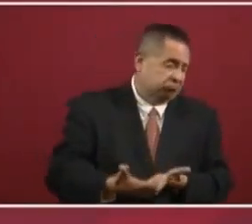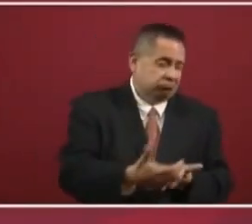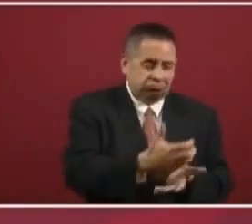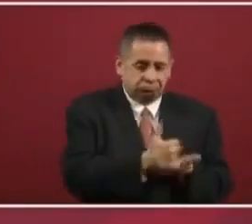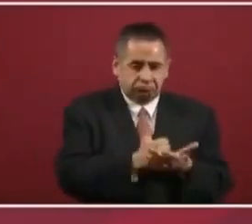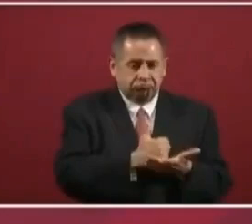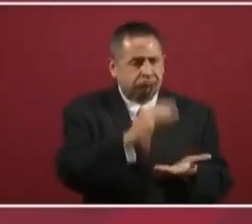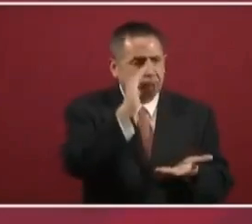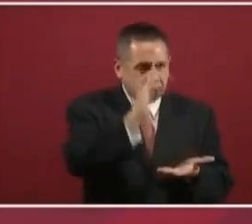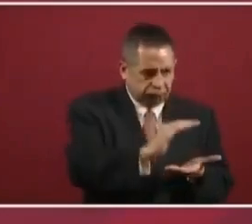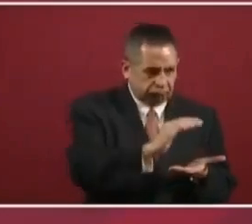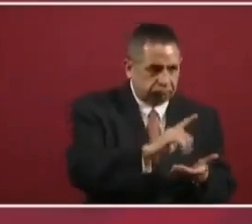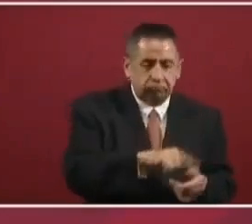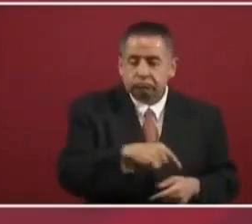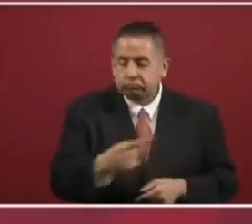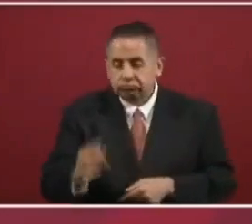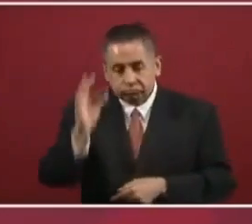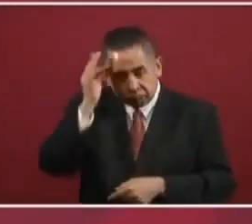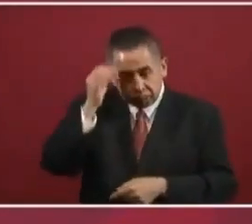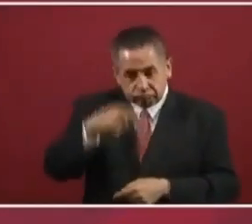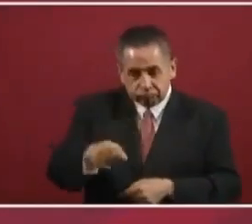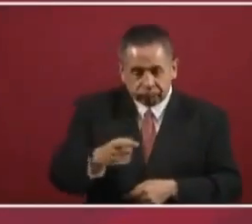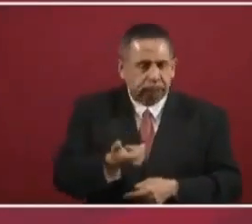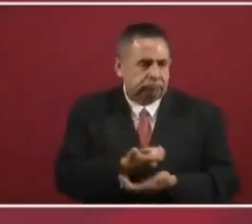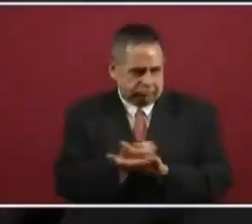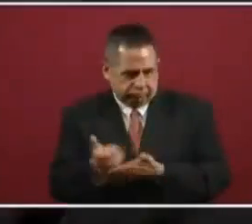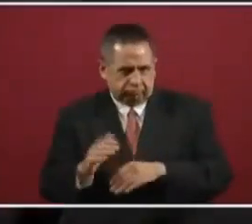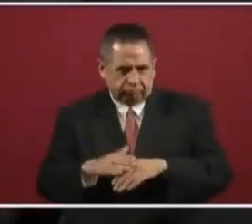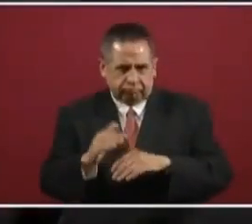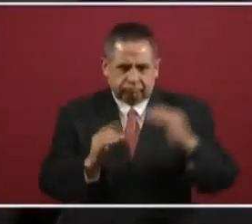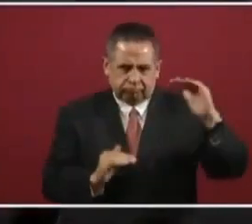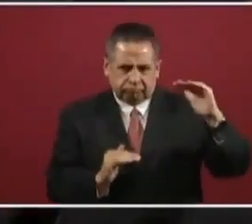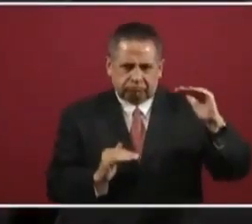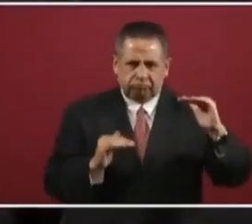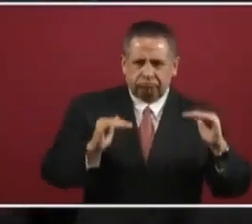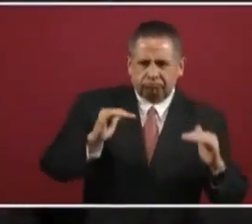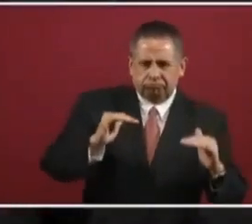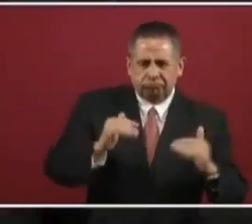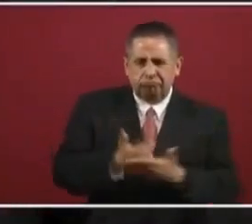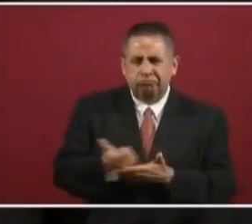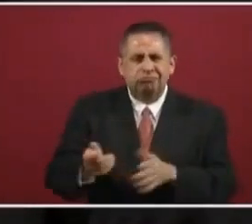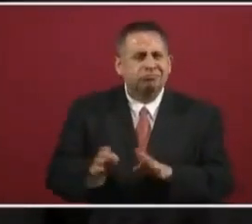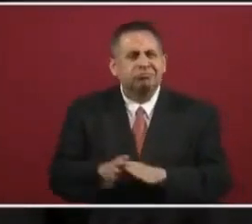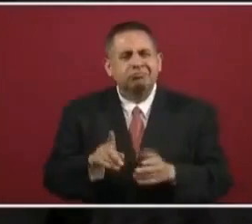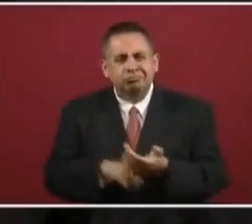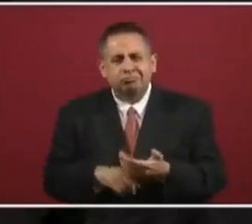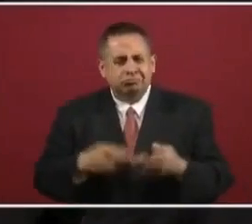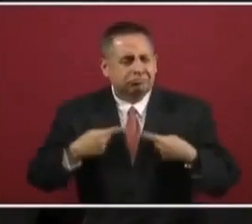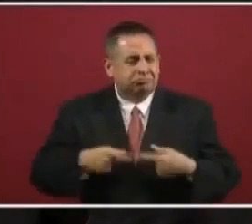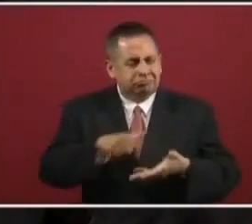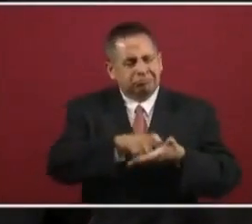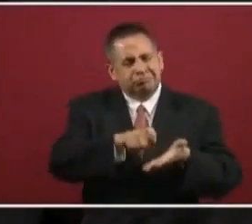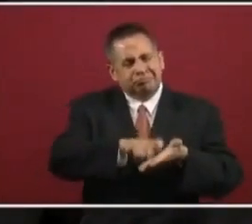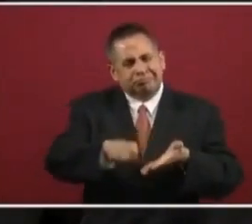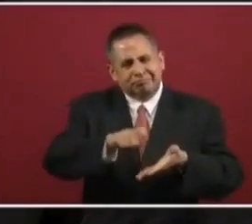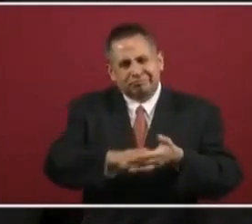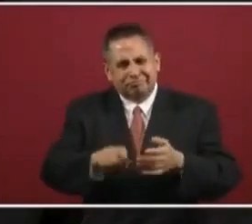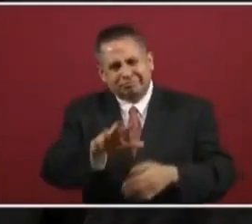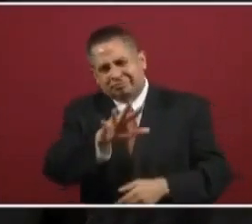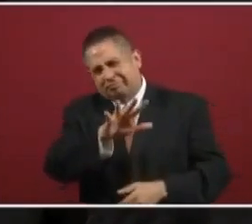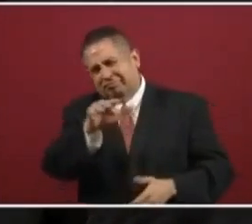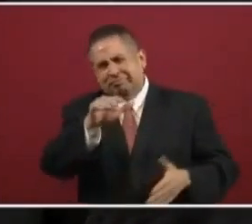y le suban Los sueldos a los de abajo cómo le van a estar pagando un columnista